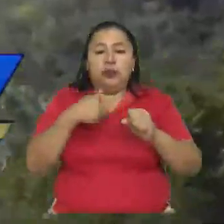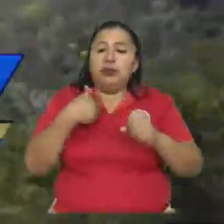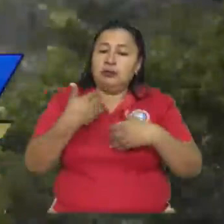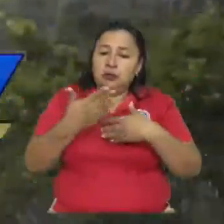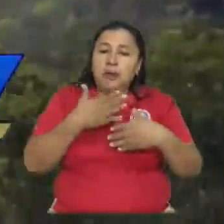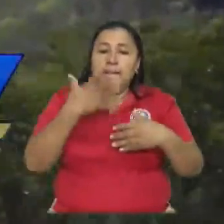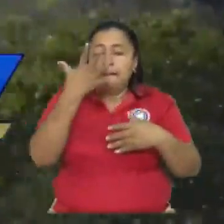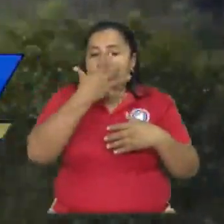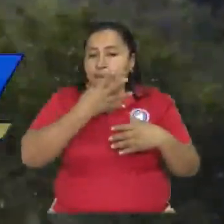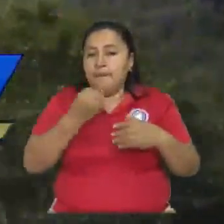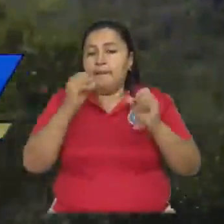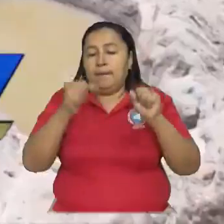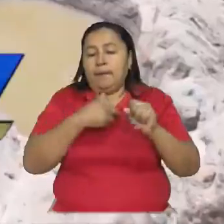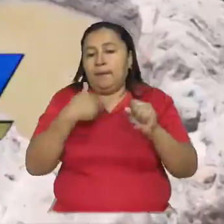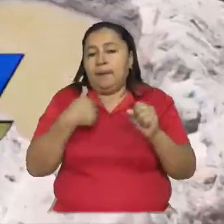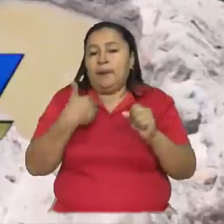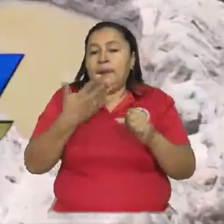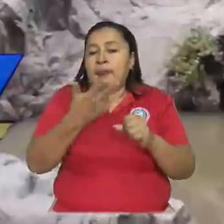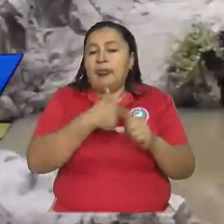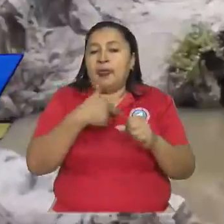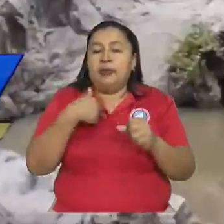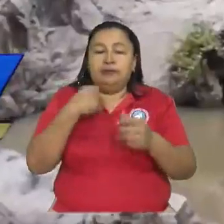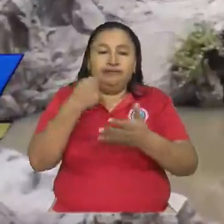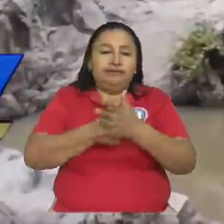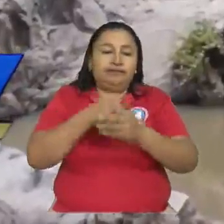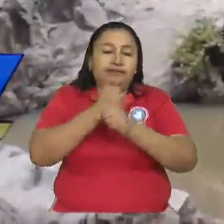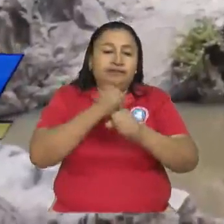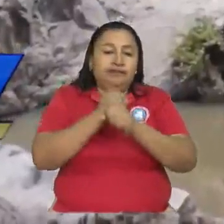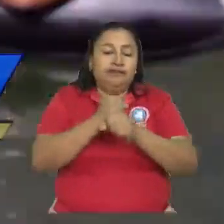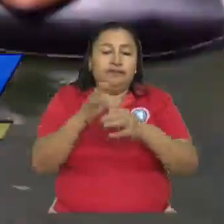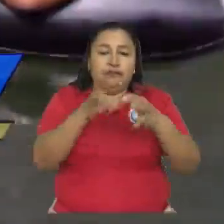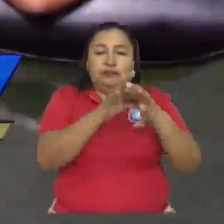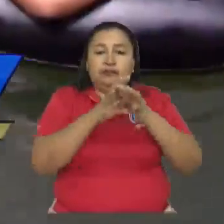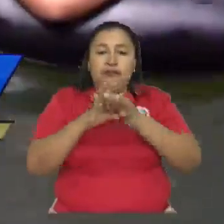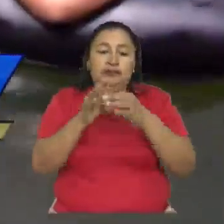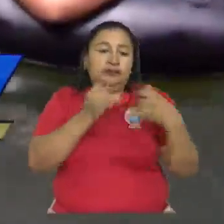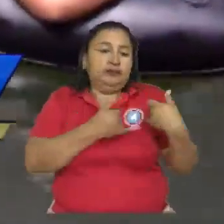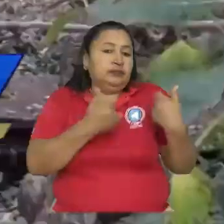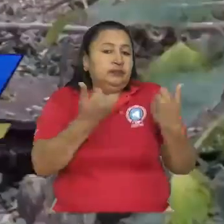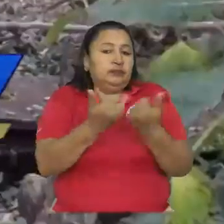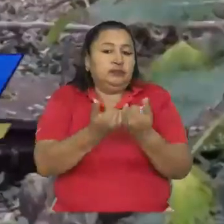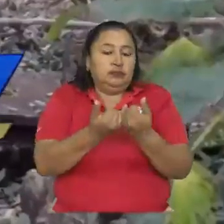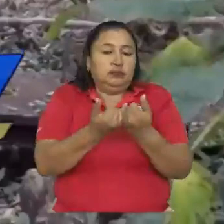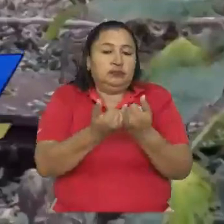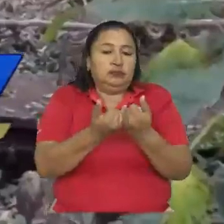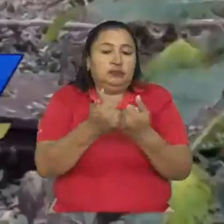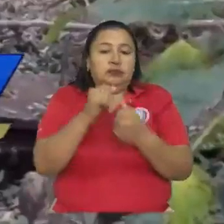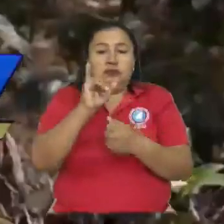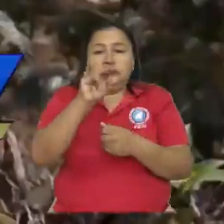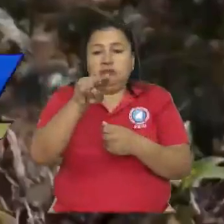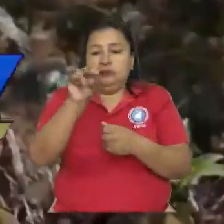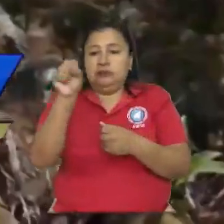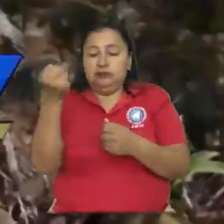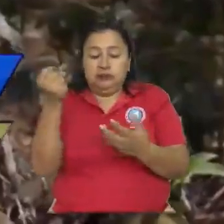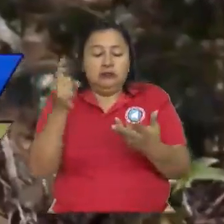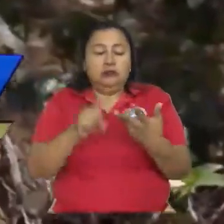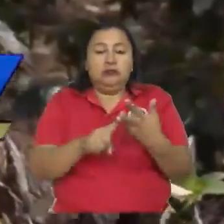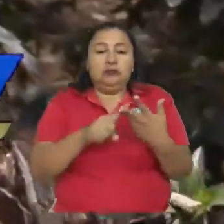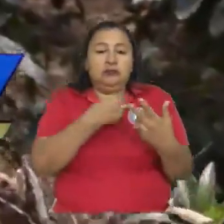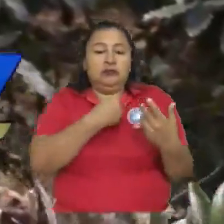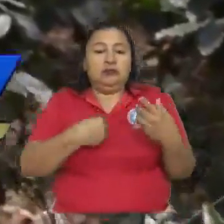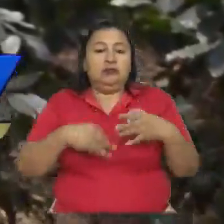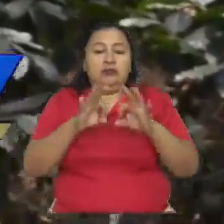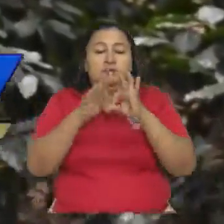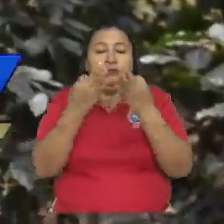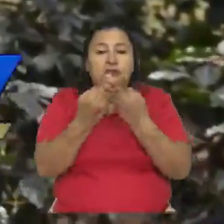más bonitos. Estaremos realizando esfuerzos también con instituciones como el INS, como Mi